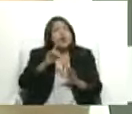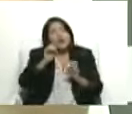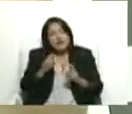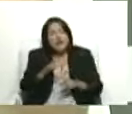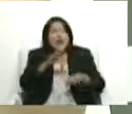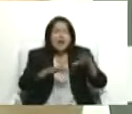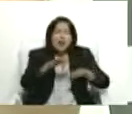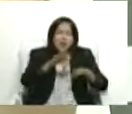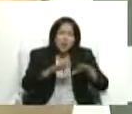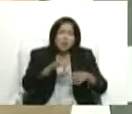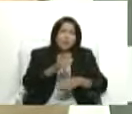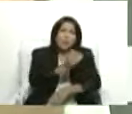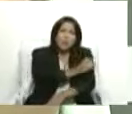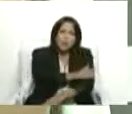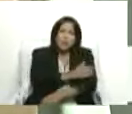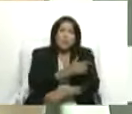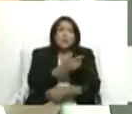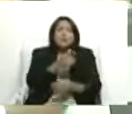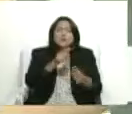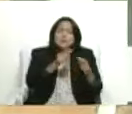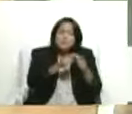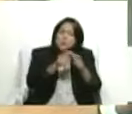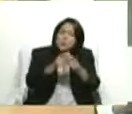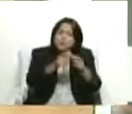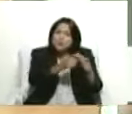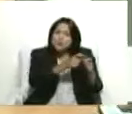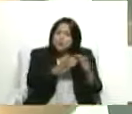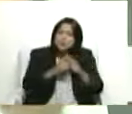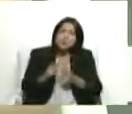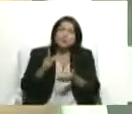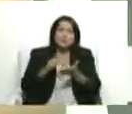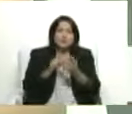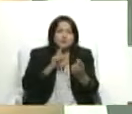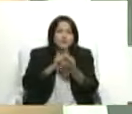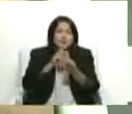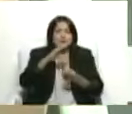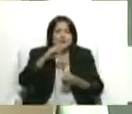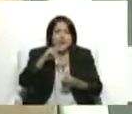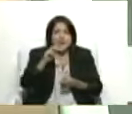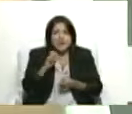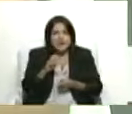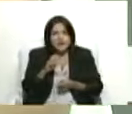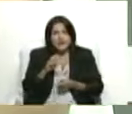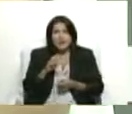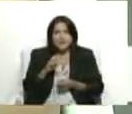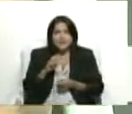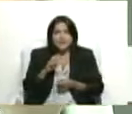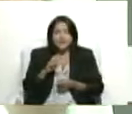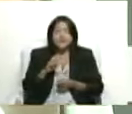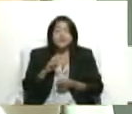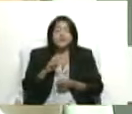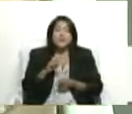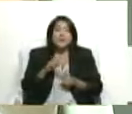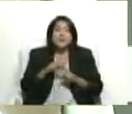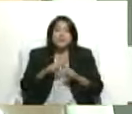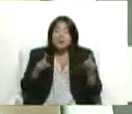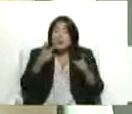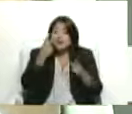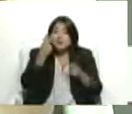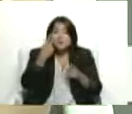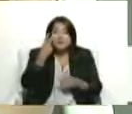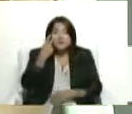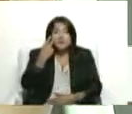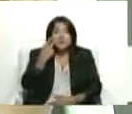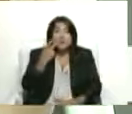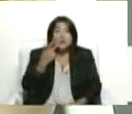una serie de partidos políticos de oposición acudiendo ante el CNE para adherirse a este referendo consultivo, no hemos visto al